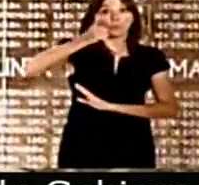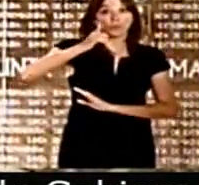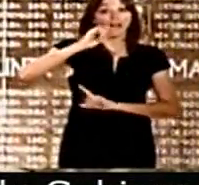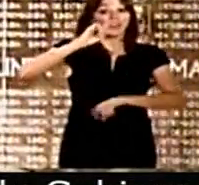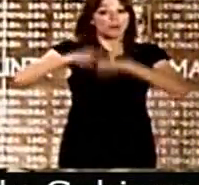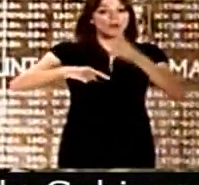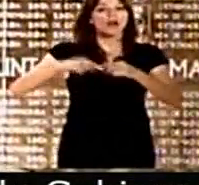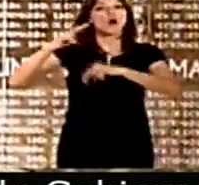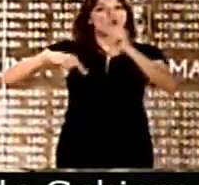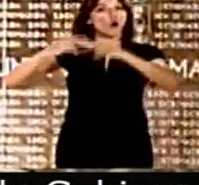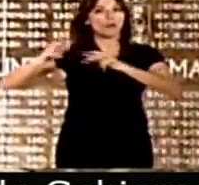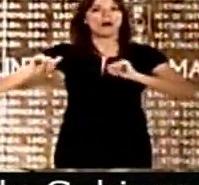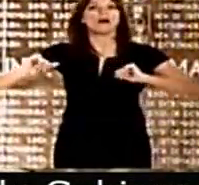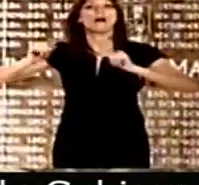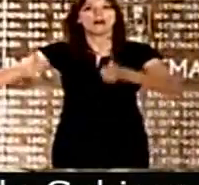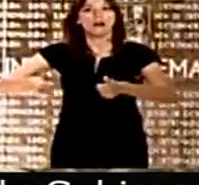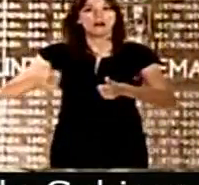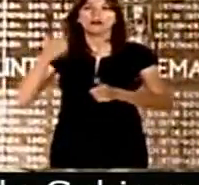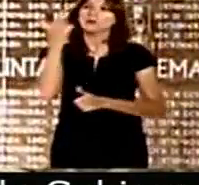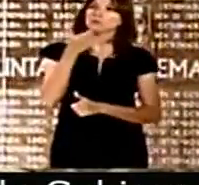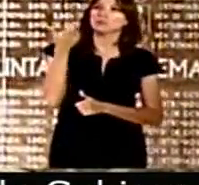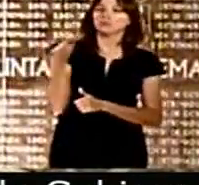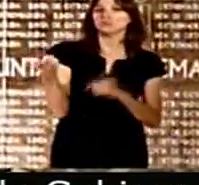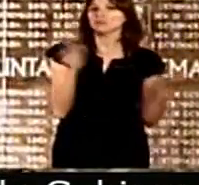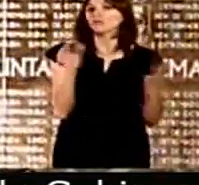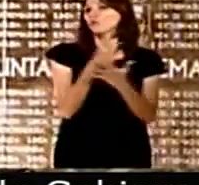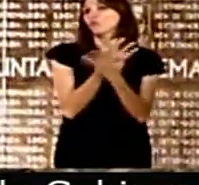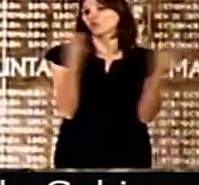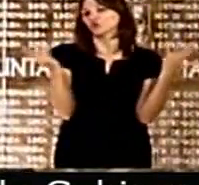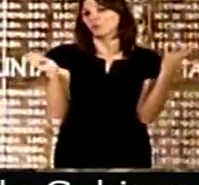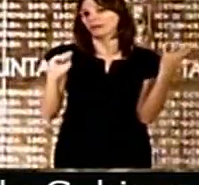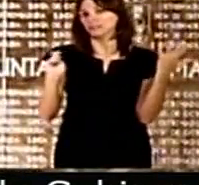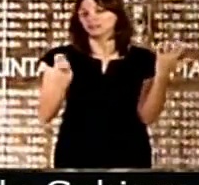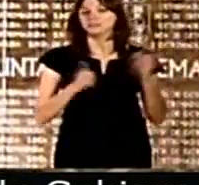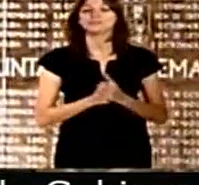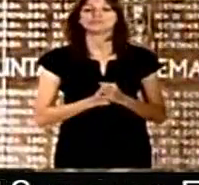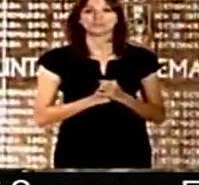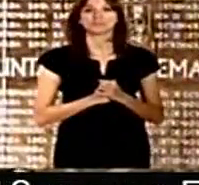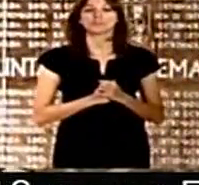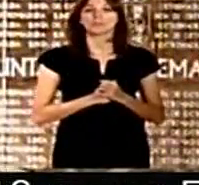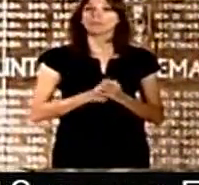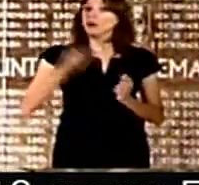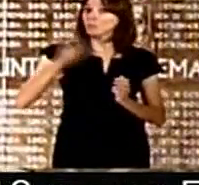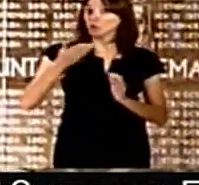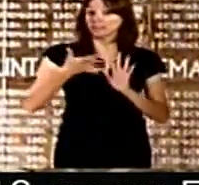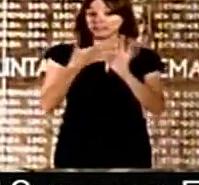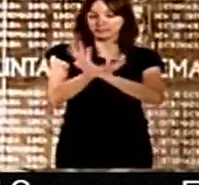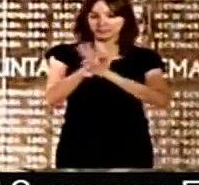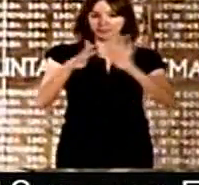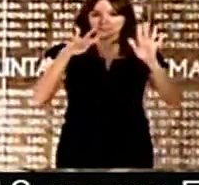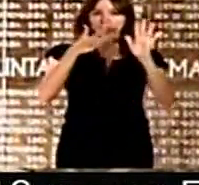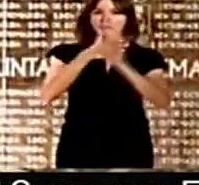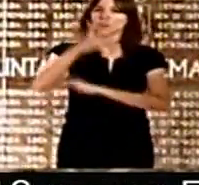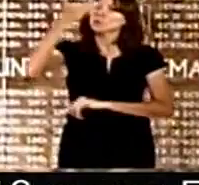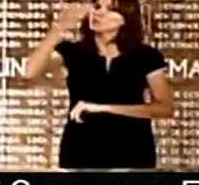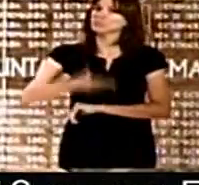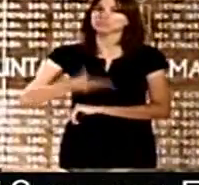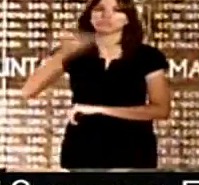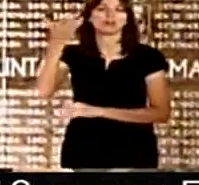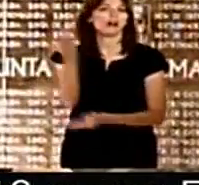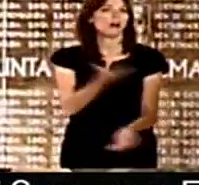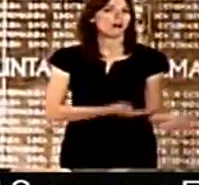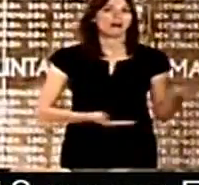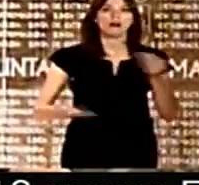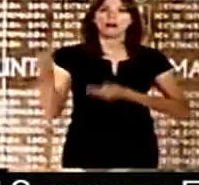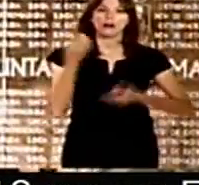se prevé es de 18 meses. Es importante resaltar, y yo quiero evidenciar, la importancia de colaboración